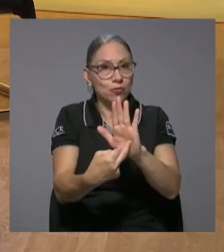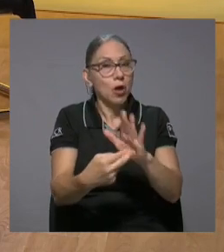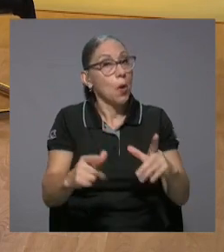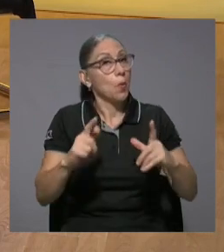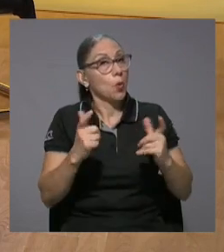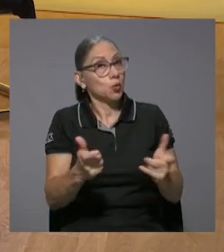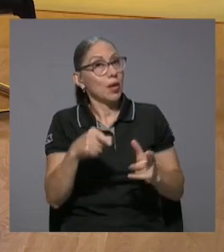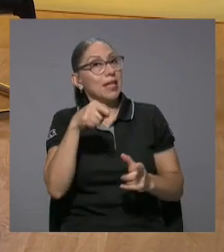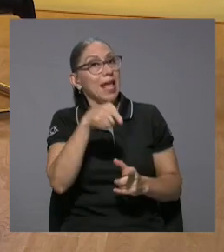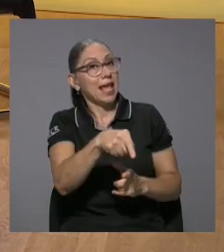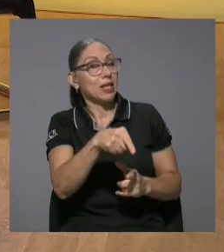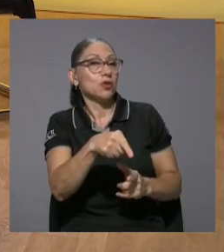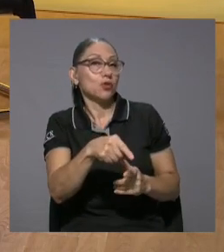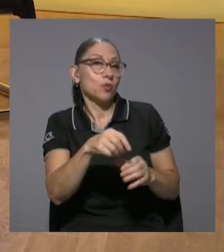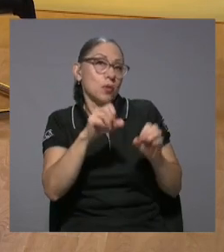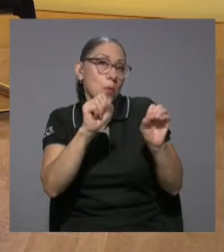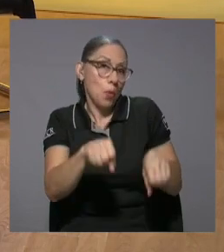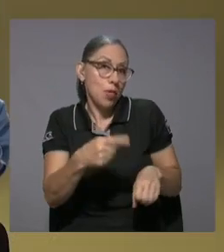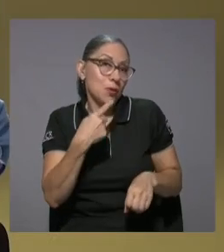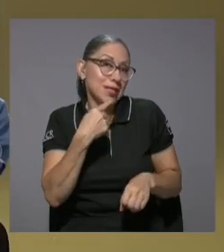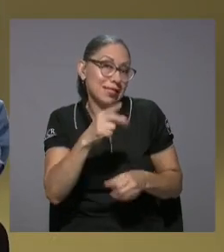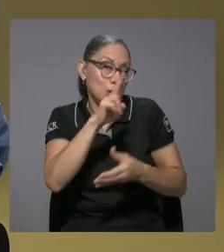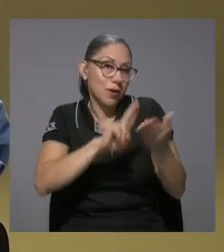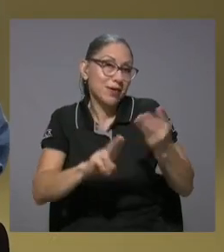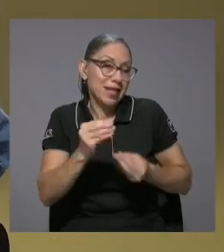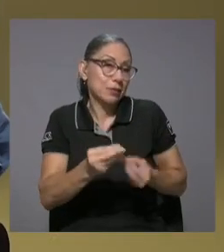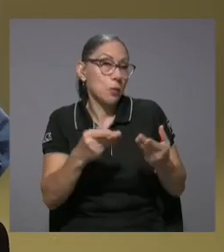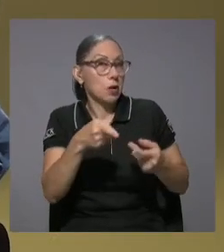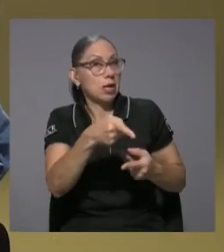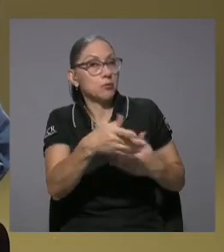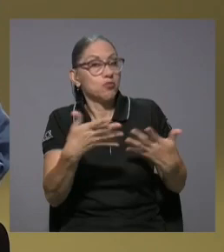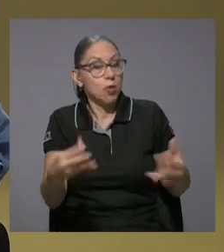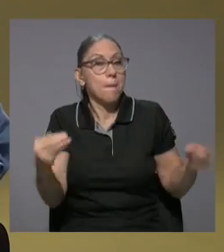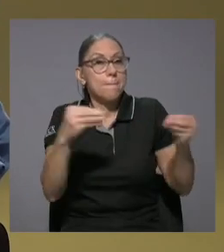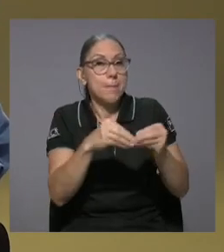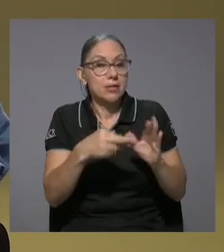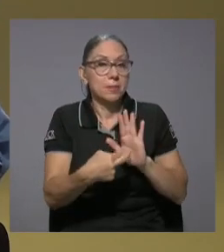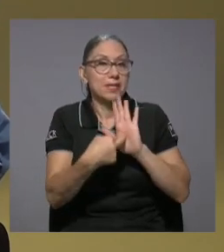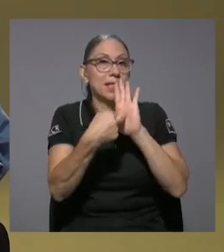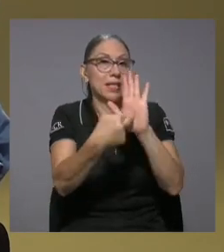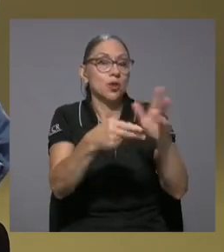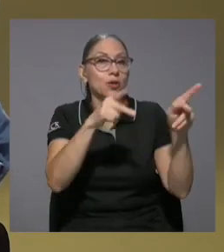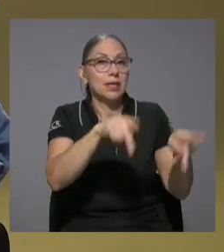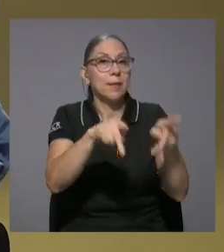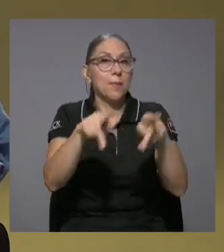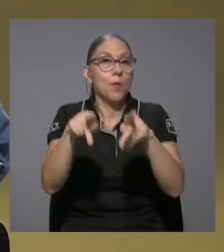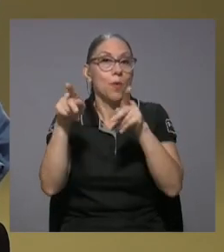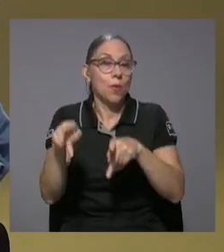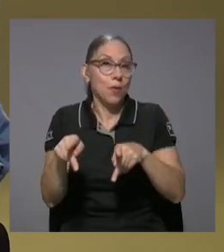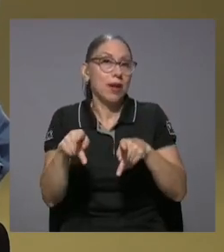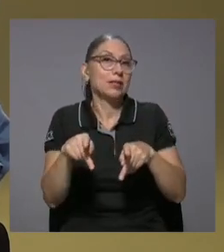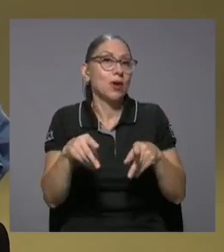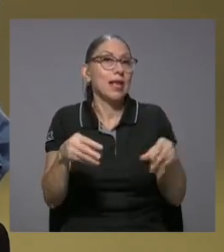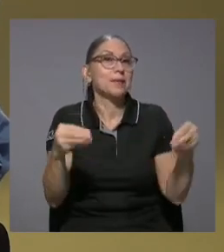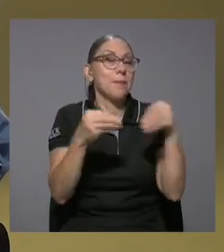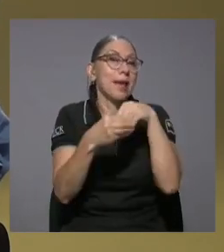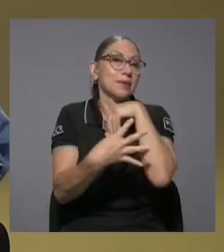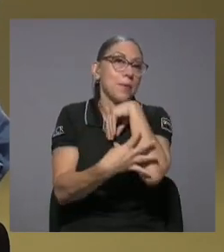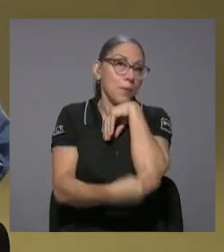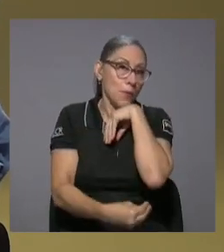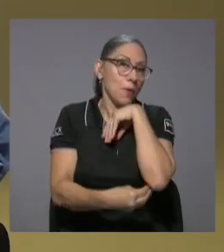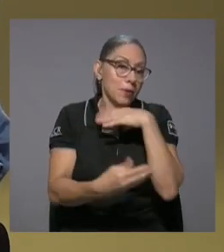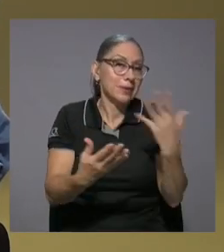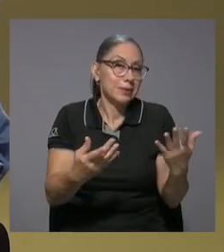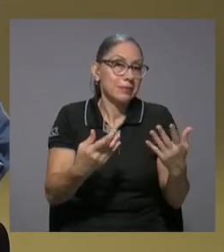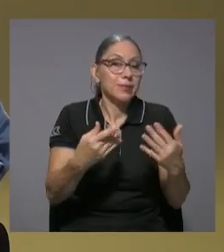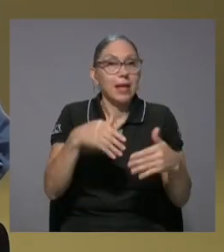que podemos decir así en las universidades públicas. Tenemos una mayor representación de población de menores ingresos, que provienen de hogares de menores ingresos